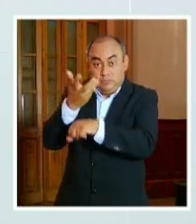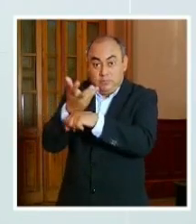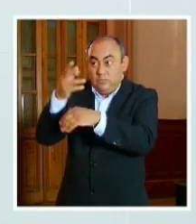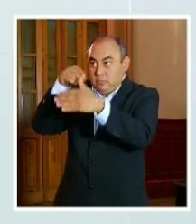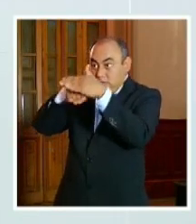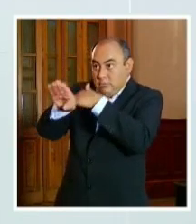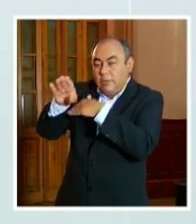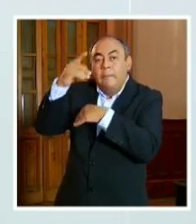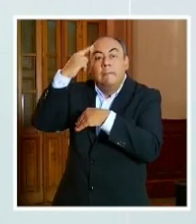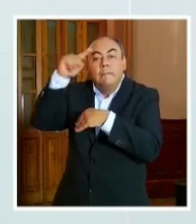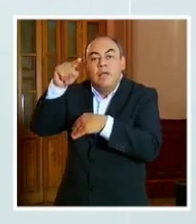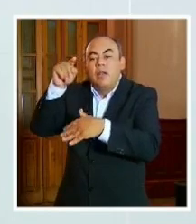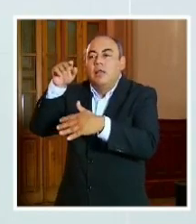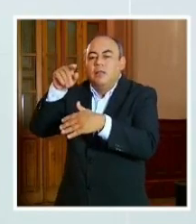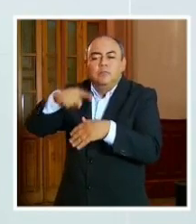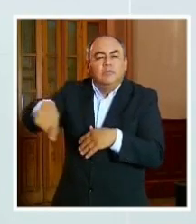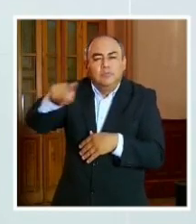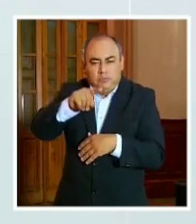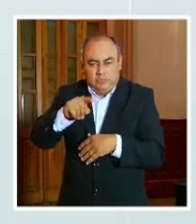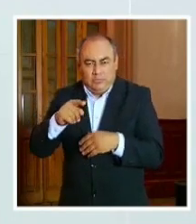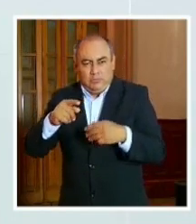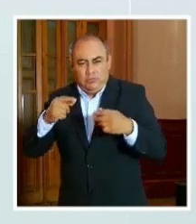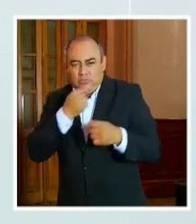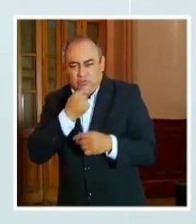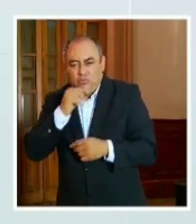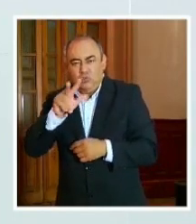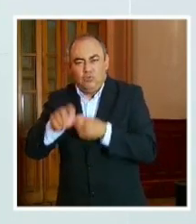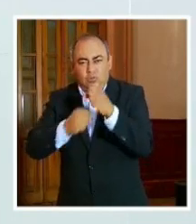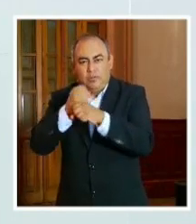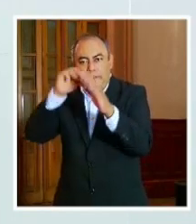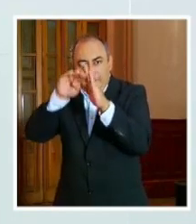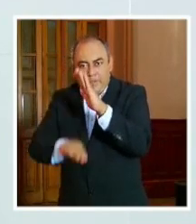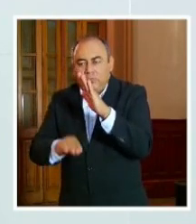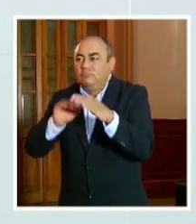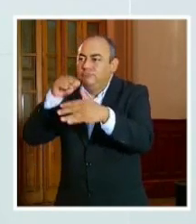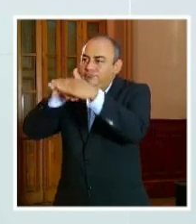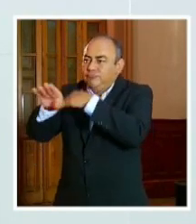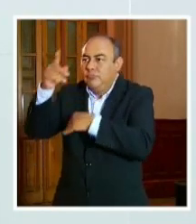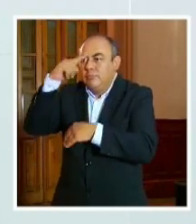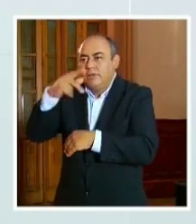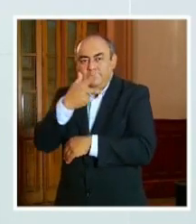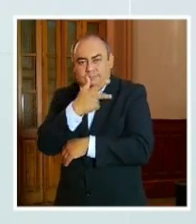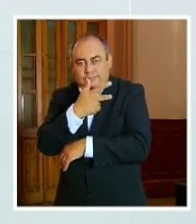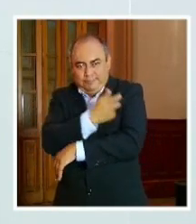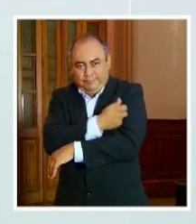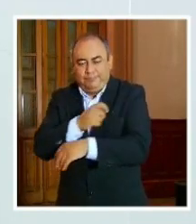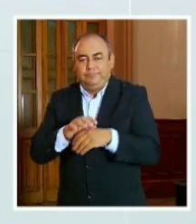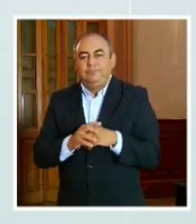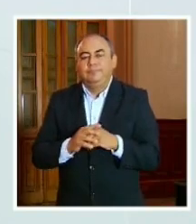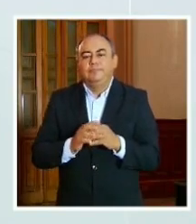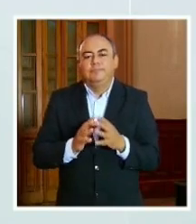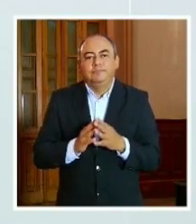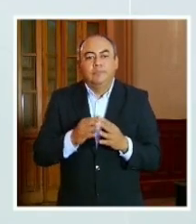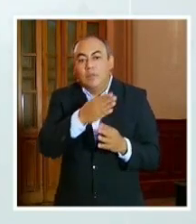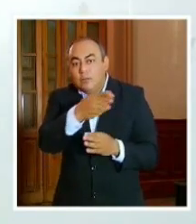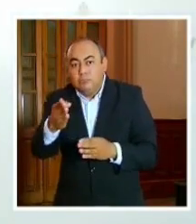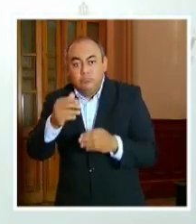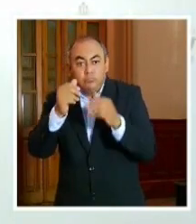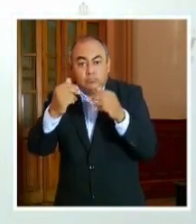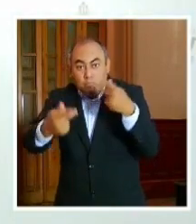continuar en el avance de nuestra protección a los niños. Bien, quedo atenta a las preguntas.